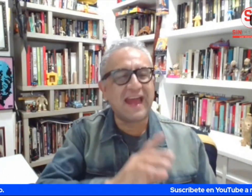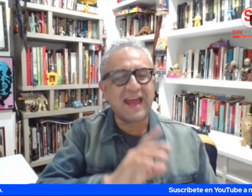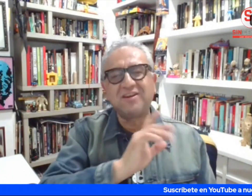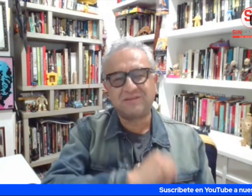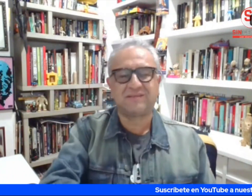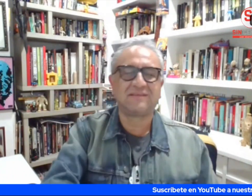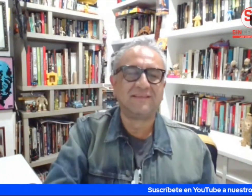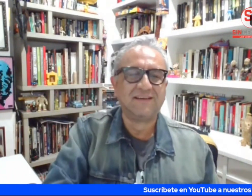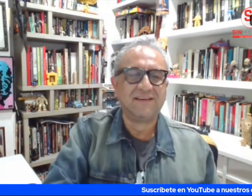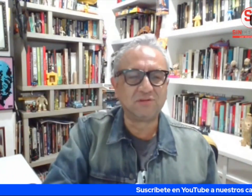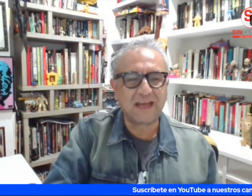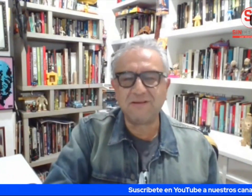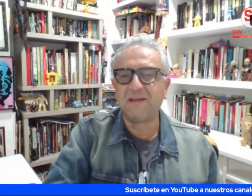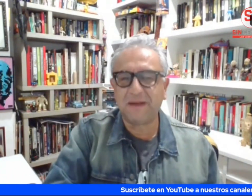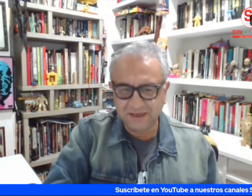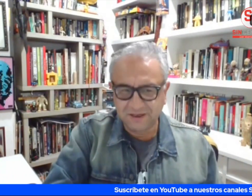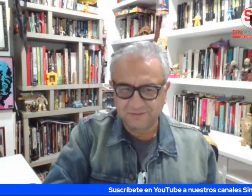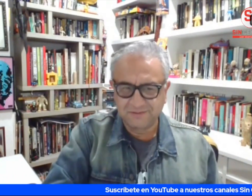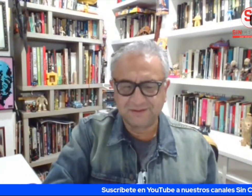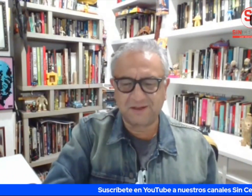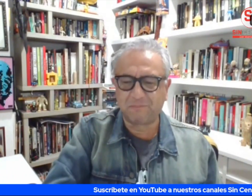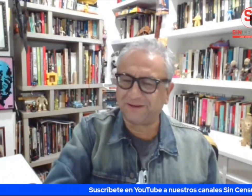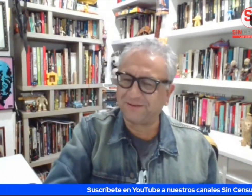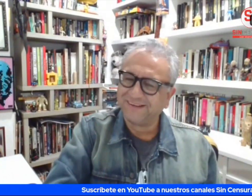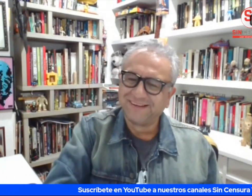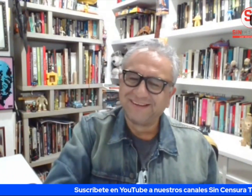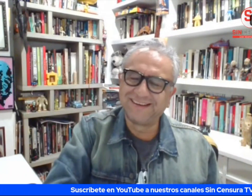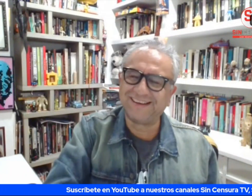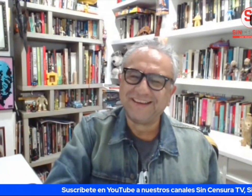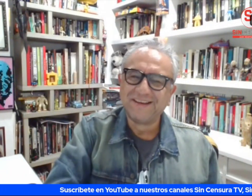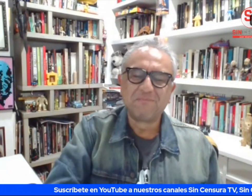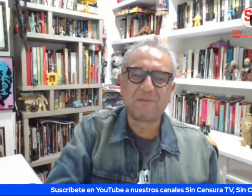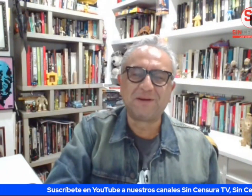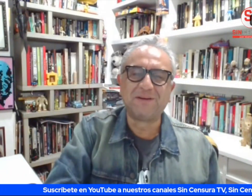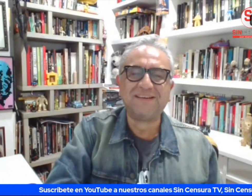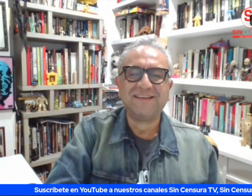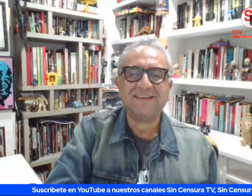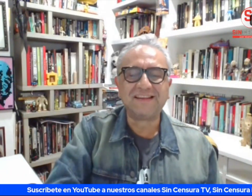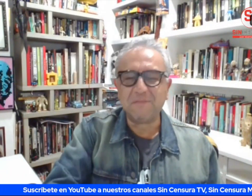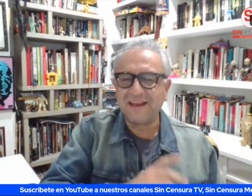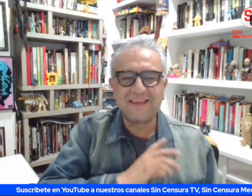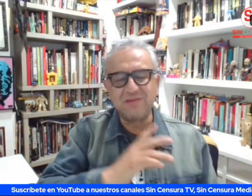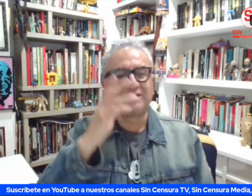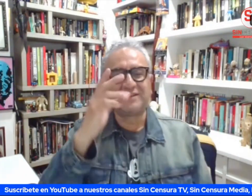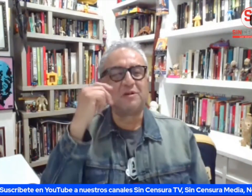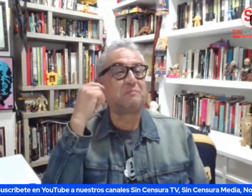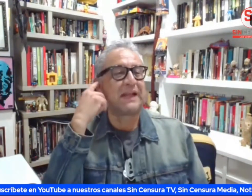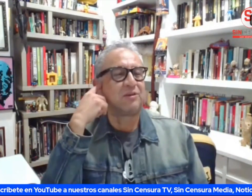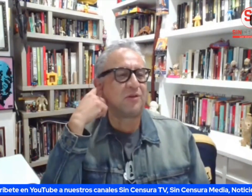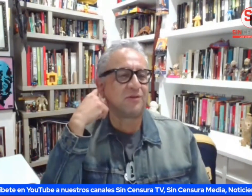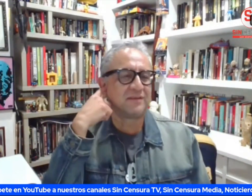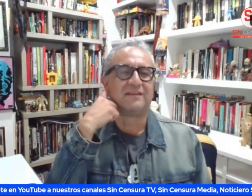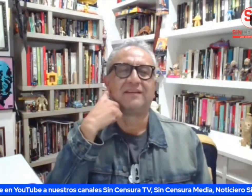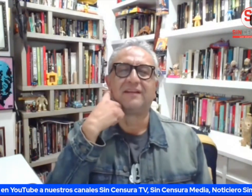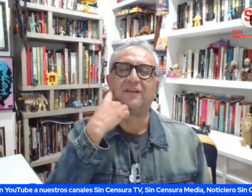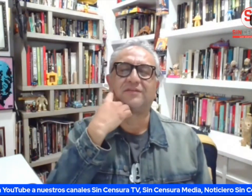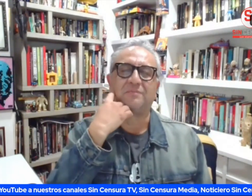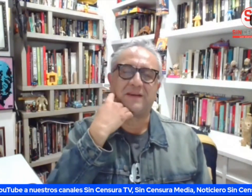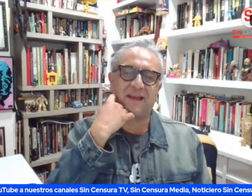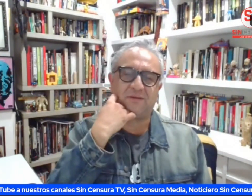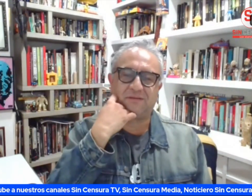temerarios buscaron el peligro, pero La temeridad no es para todos,